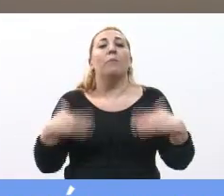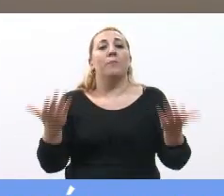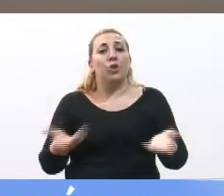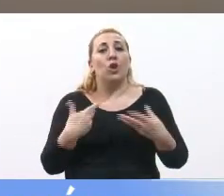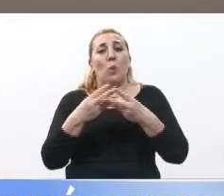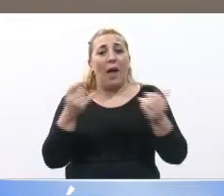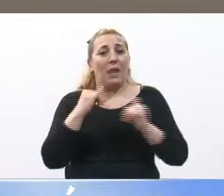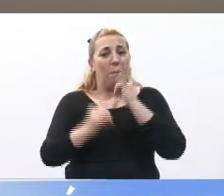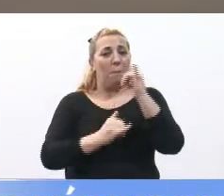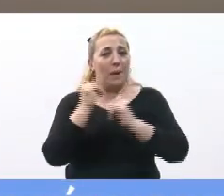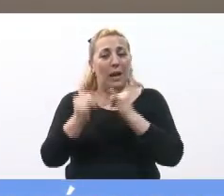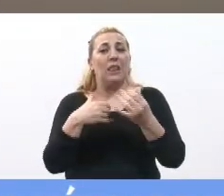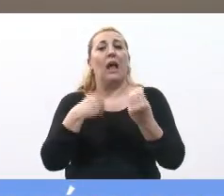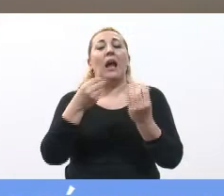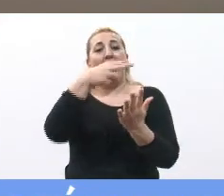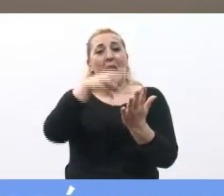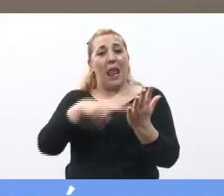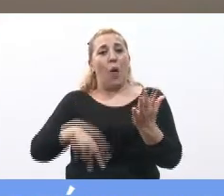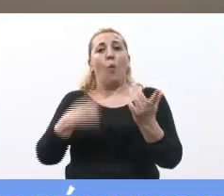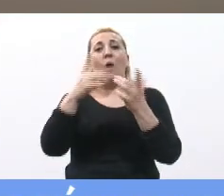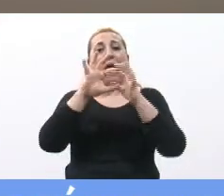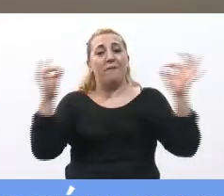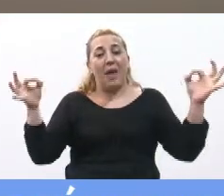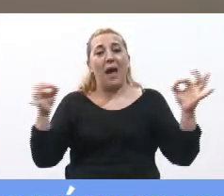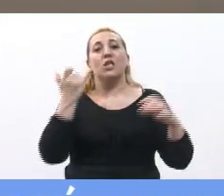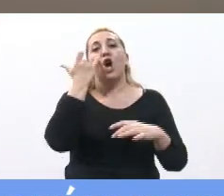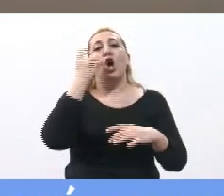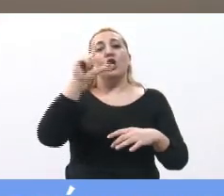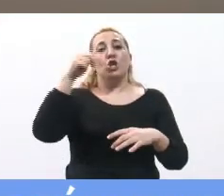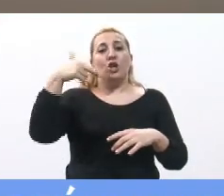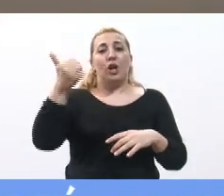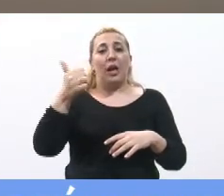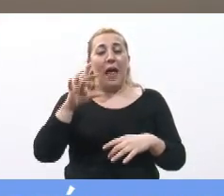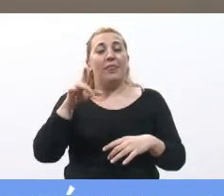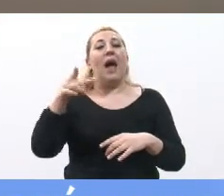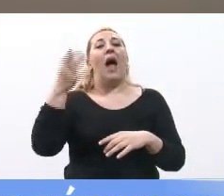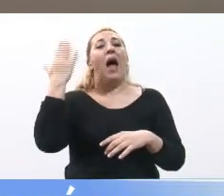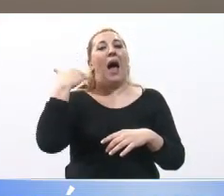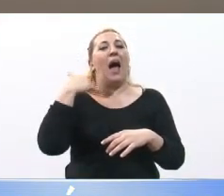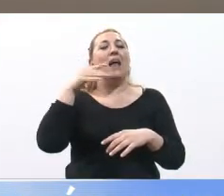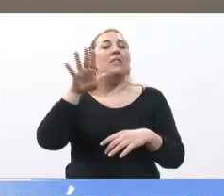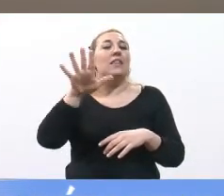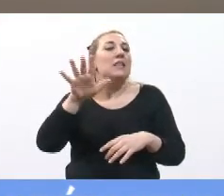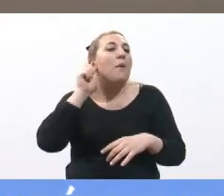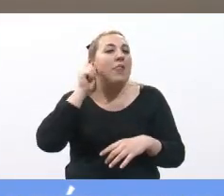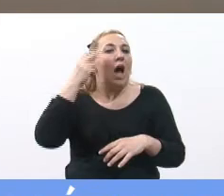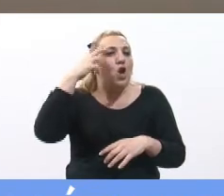alocución, Presidenta, leyendo una frase que Yolanda dijo cuando tenía ya 90 años